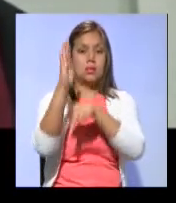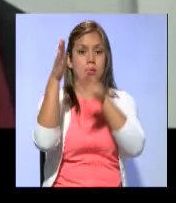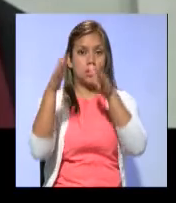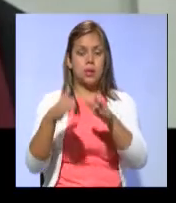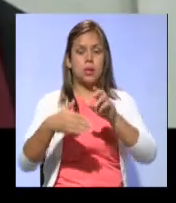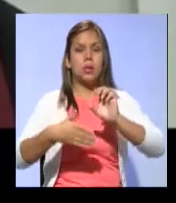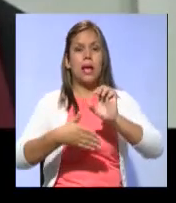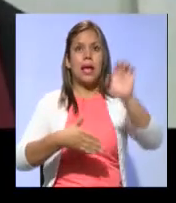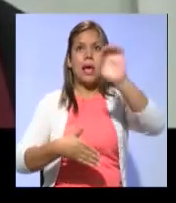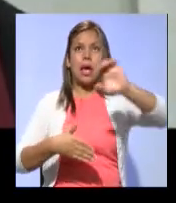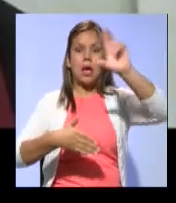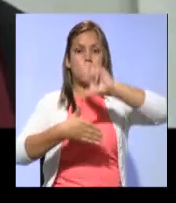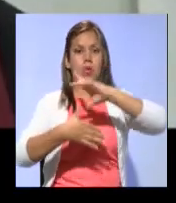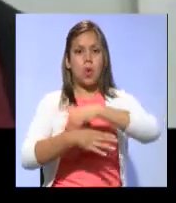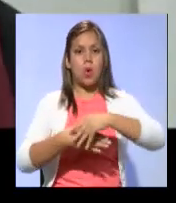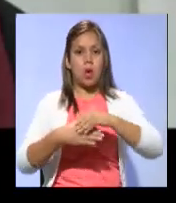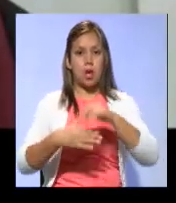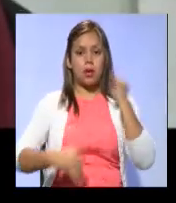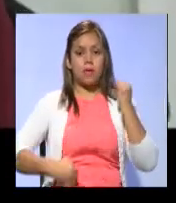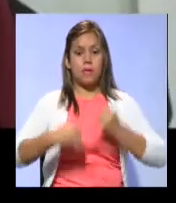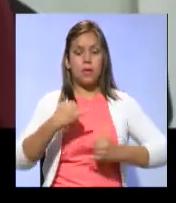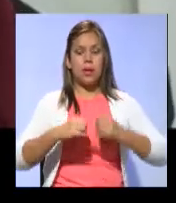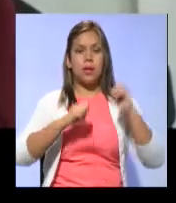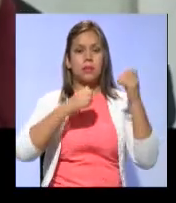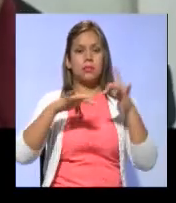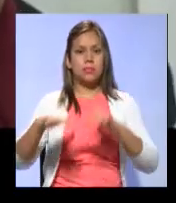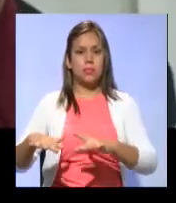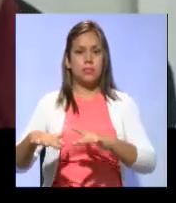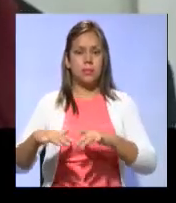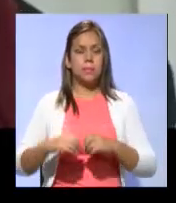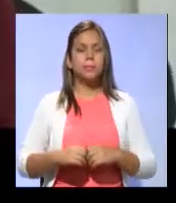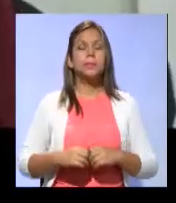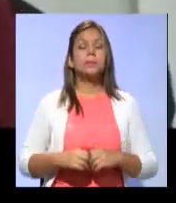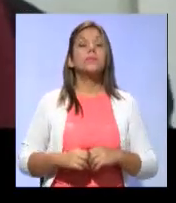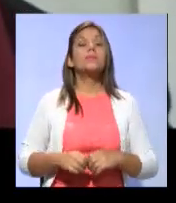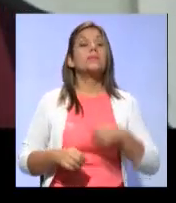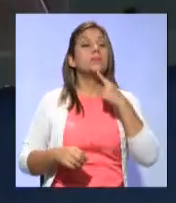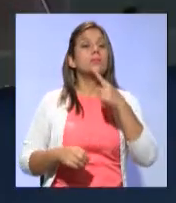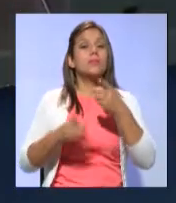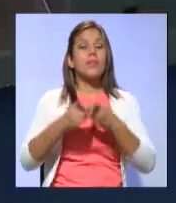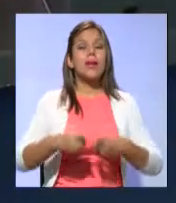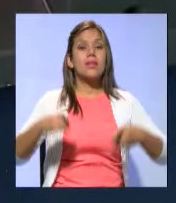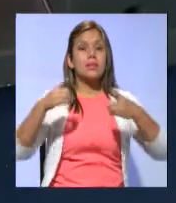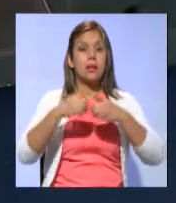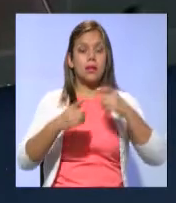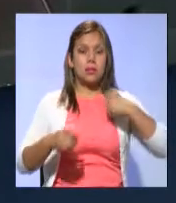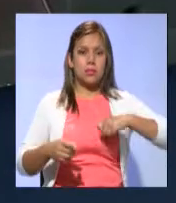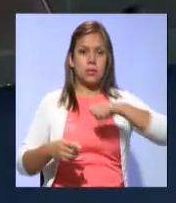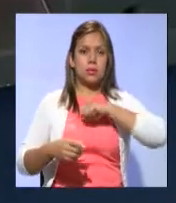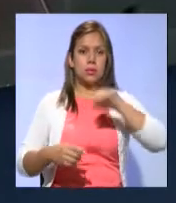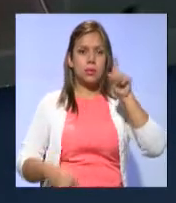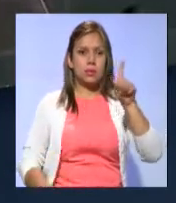Eurolat, realizado en El Salvador a finales del mes de septiembre. Según cifras dadas a conocer, en España residen